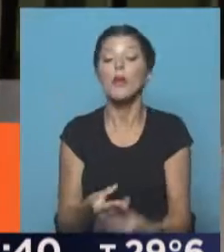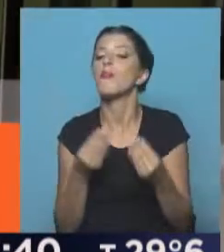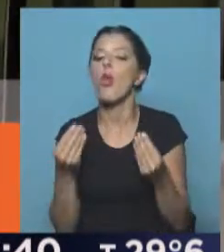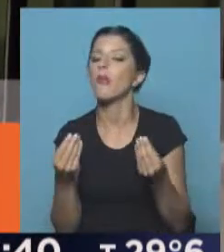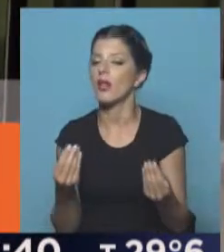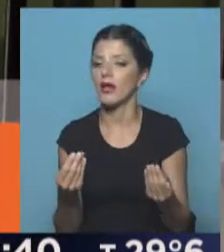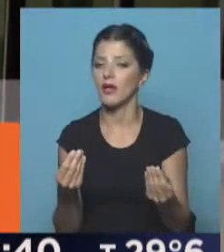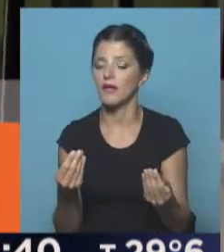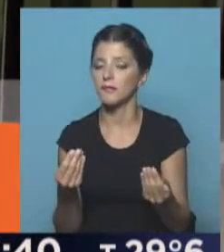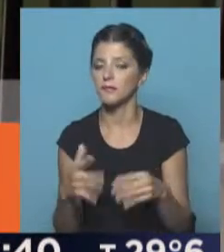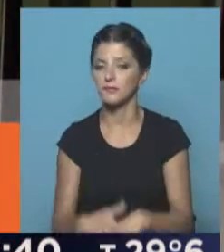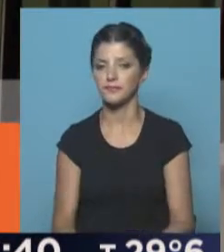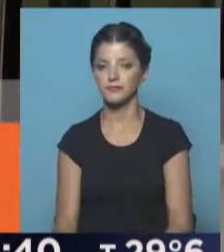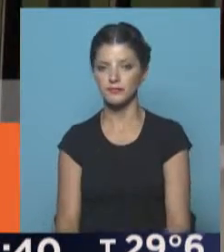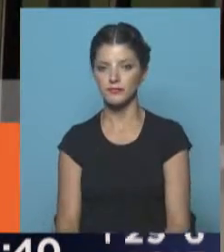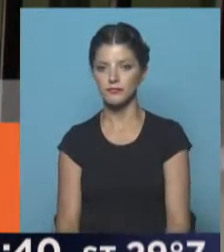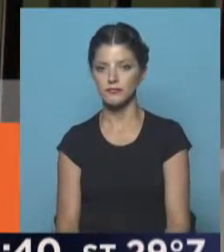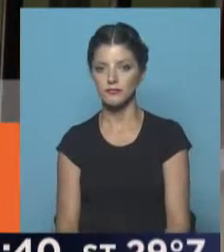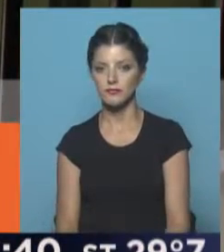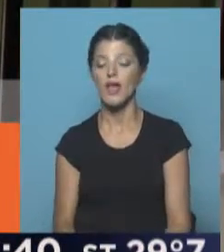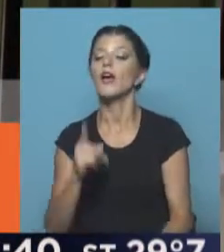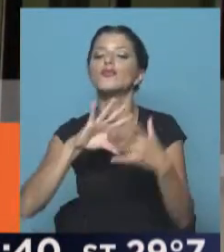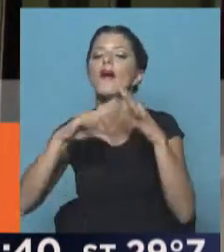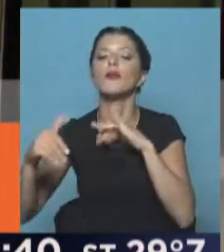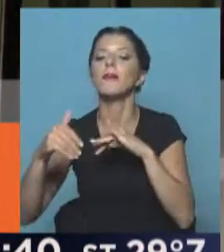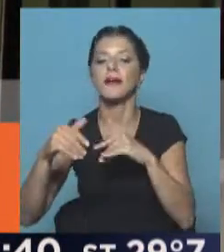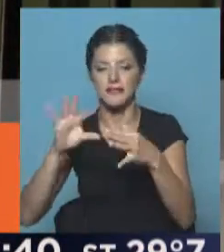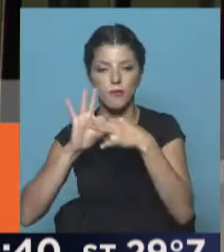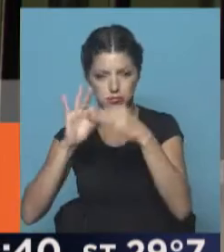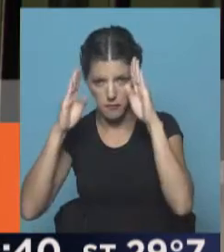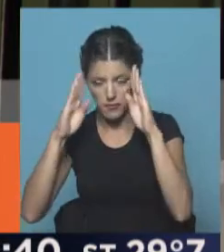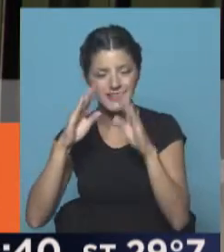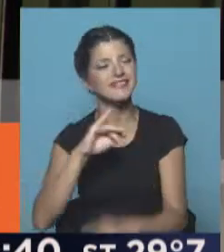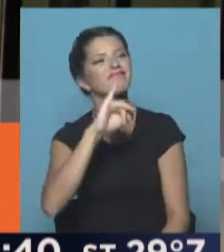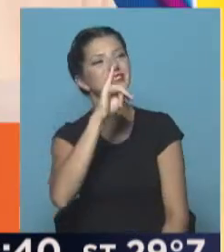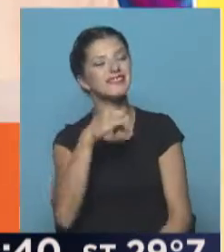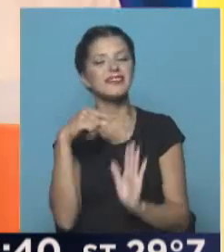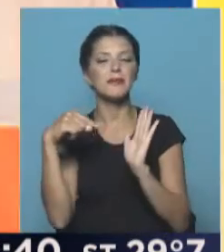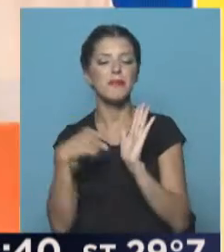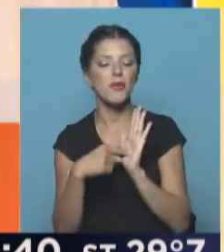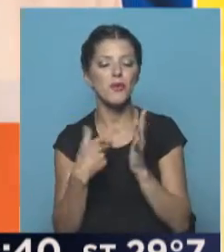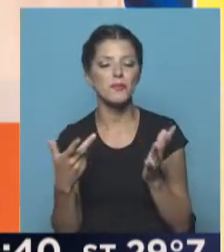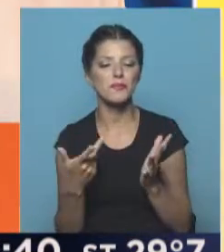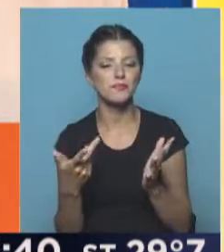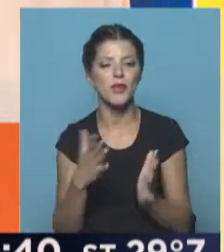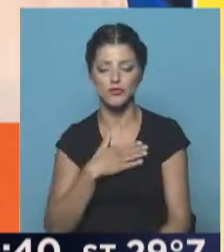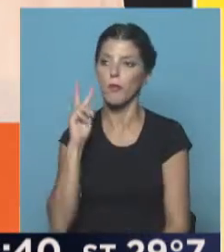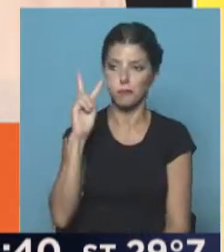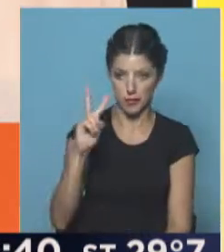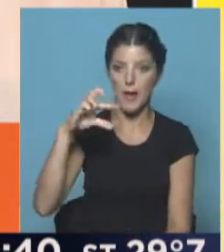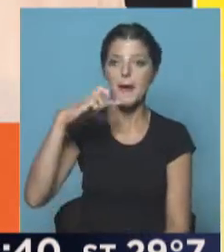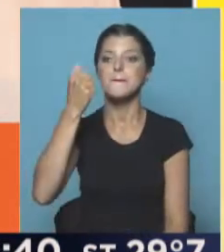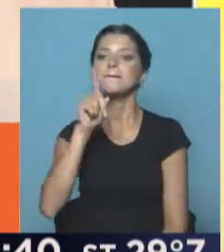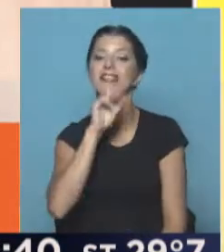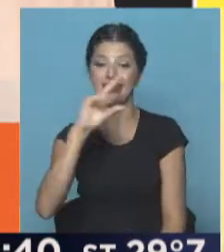exigencia de un tipo de meritocracia que se organiza en función de esto, me parece. Sí, José, pero ¿sabes una cosa? Por ejemplo, veíamos a Patricia Arquette en la